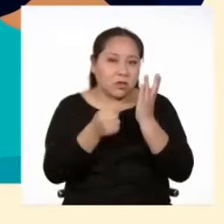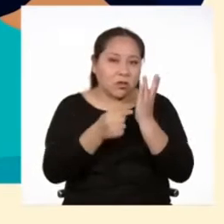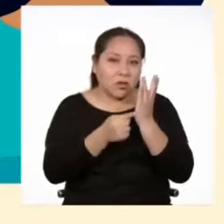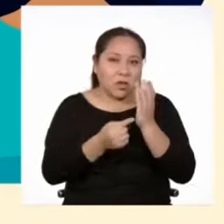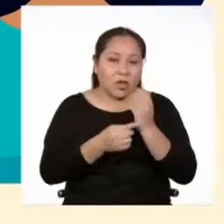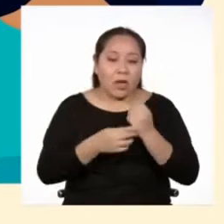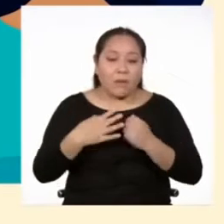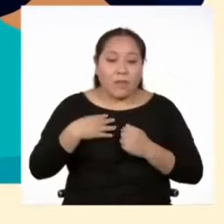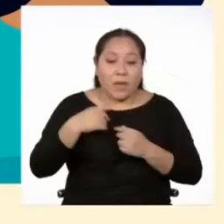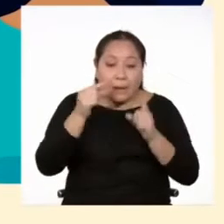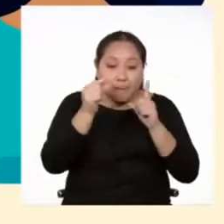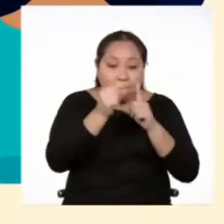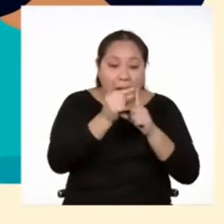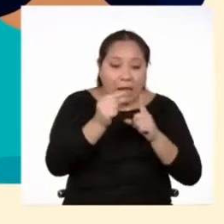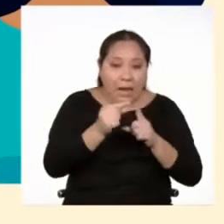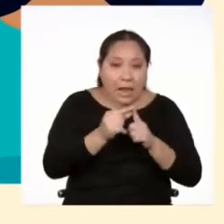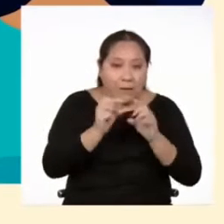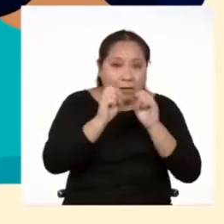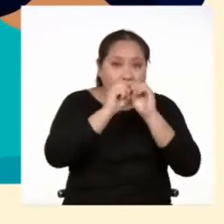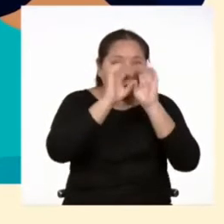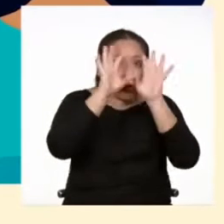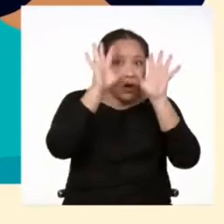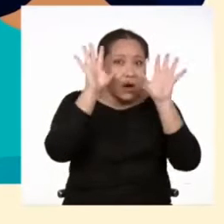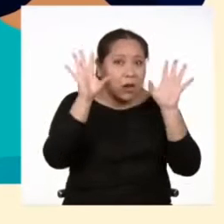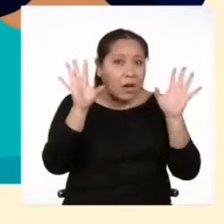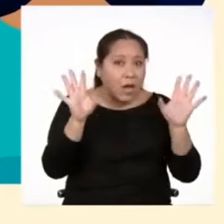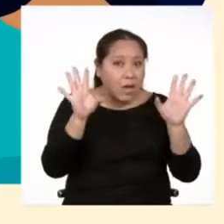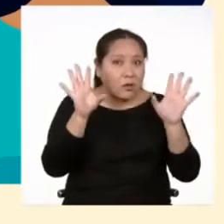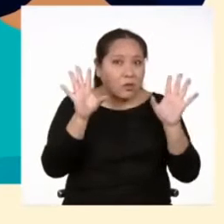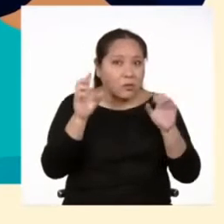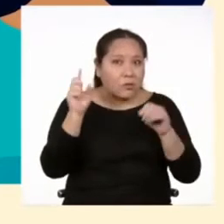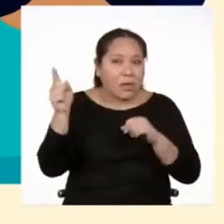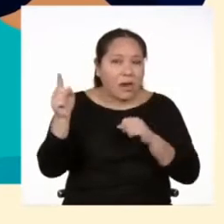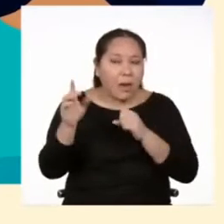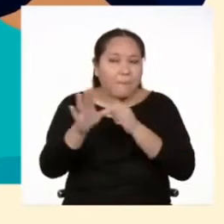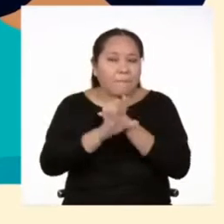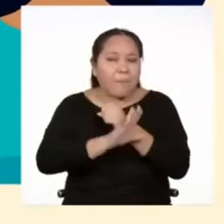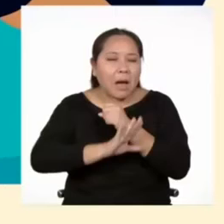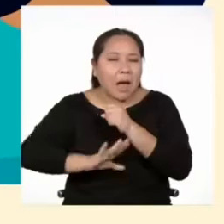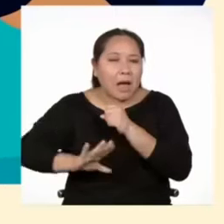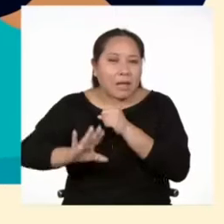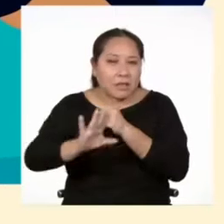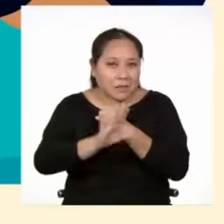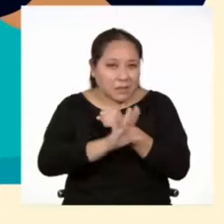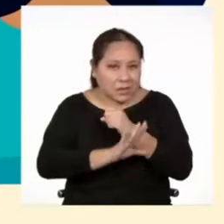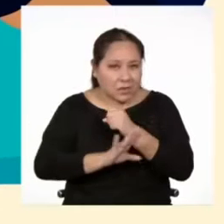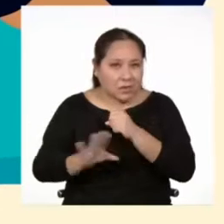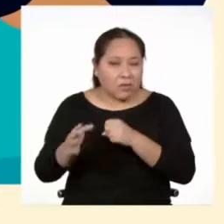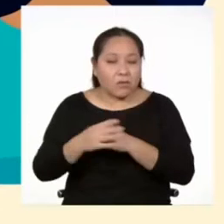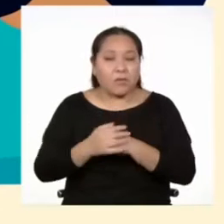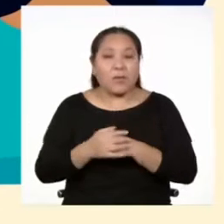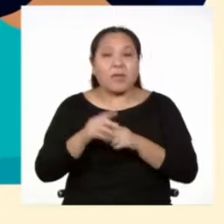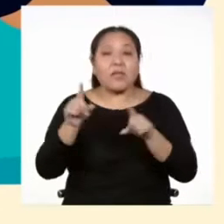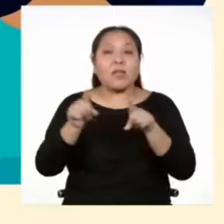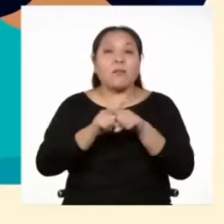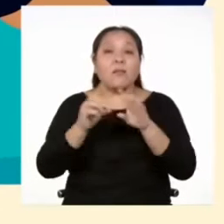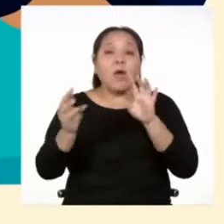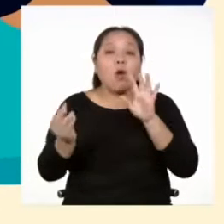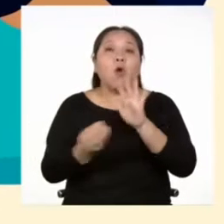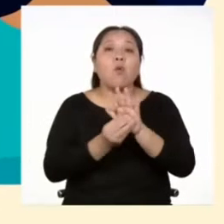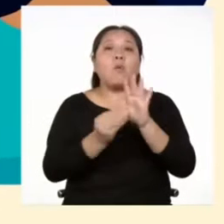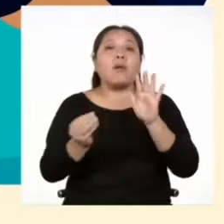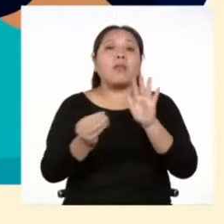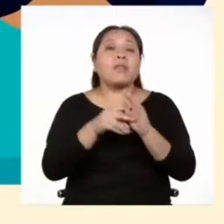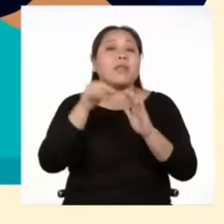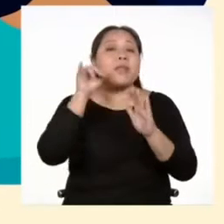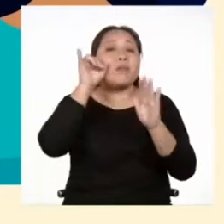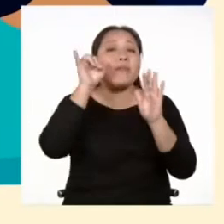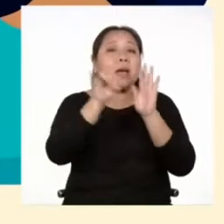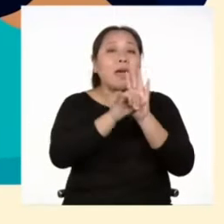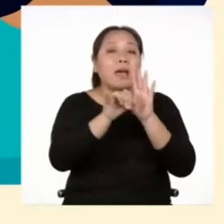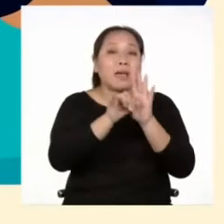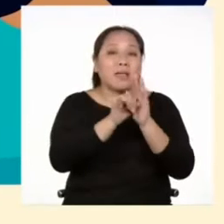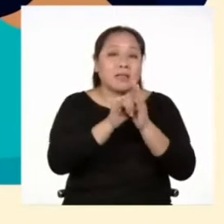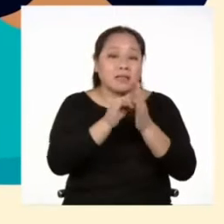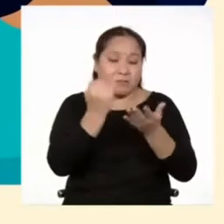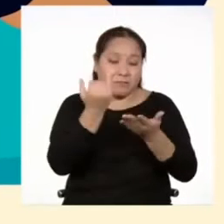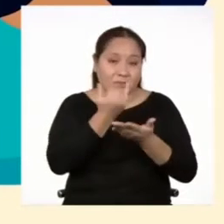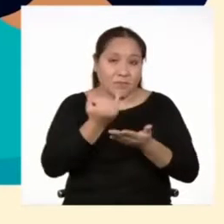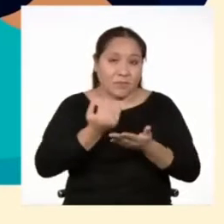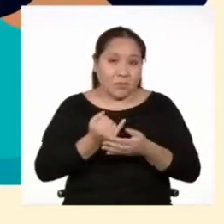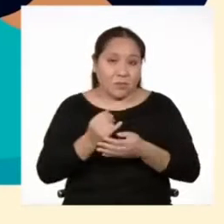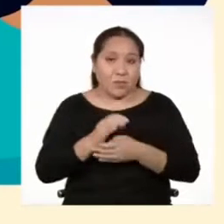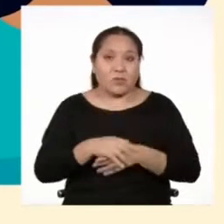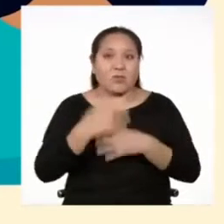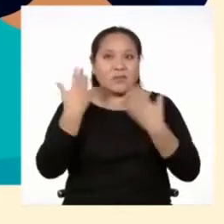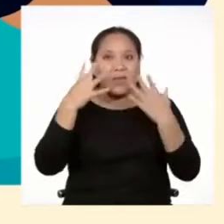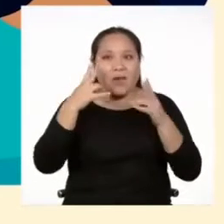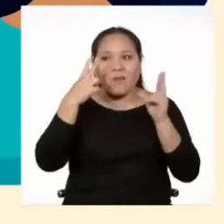mi lenguaje debe ser muy claro, como para principiantes. Además, deberá incluir gráficos e ilustraciones. Entonces, ya